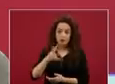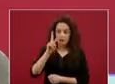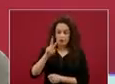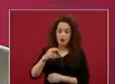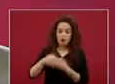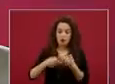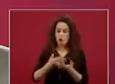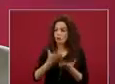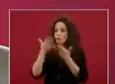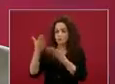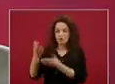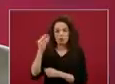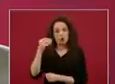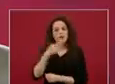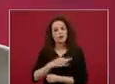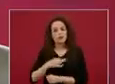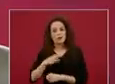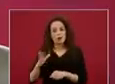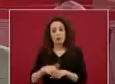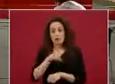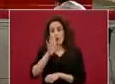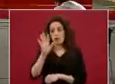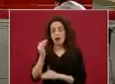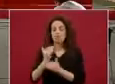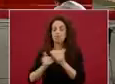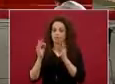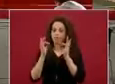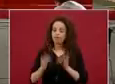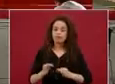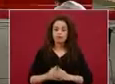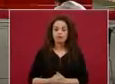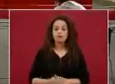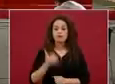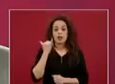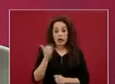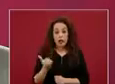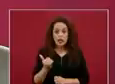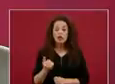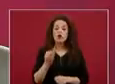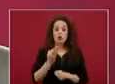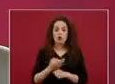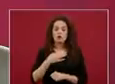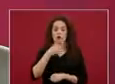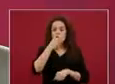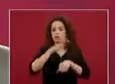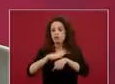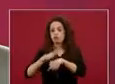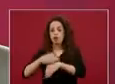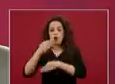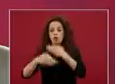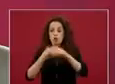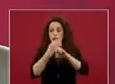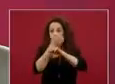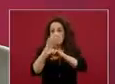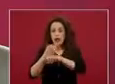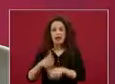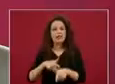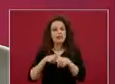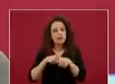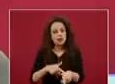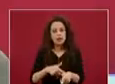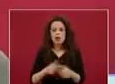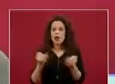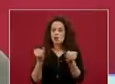este logro. Y quisiéramos alentar al resto de las entidades federativas a seguir con ese trabajo